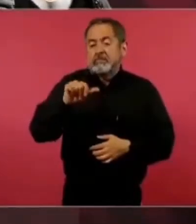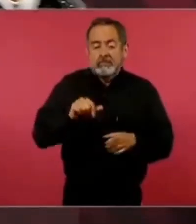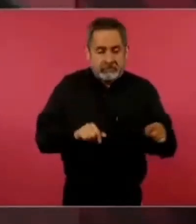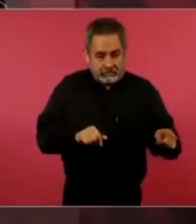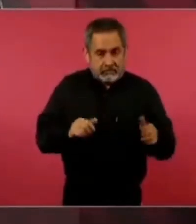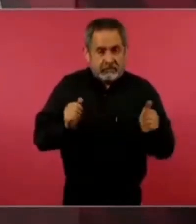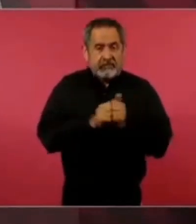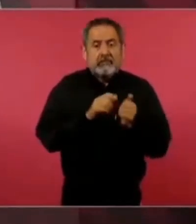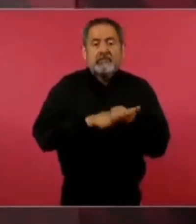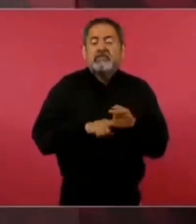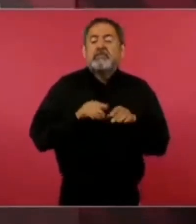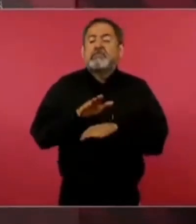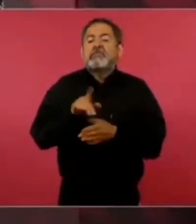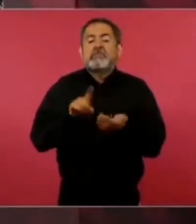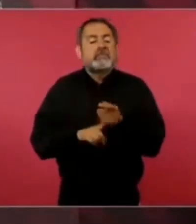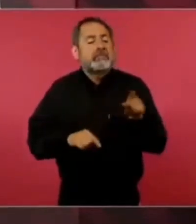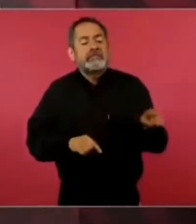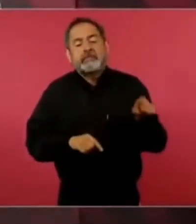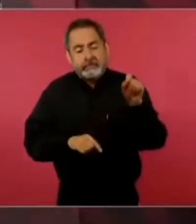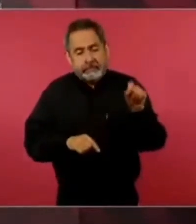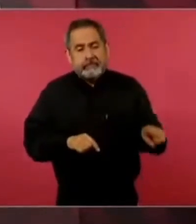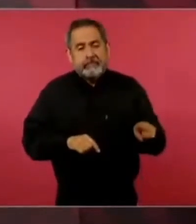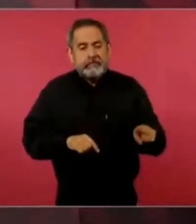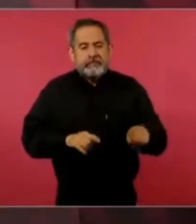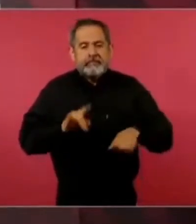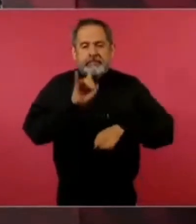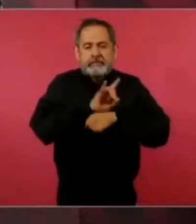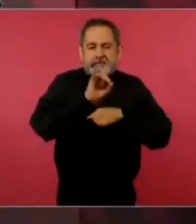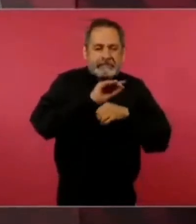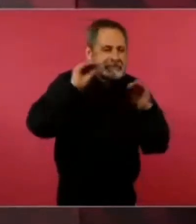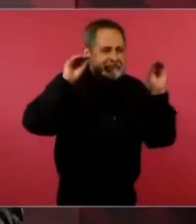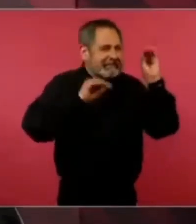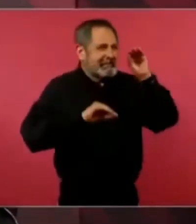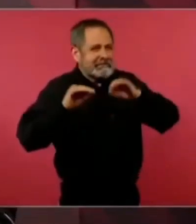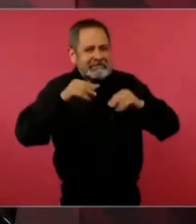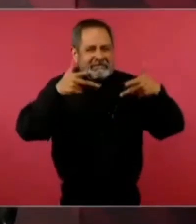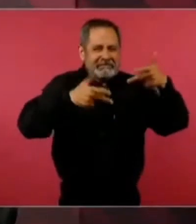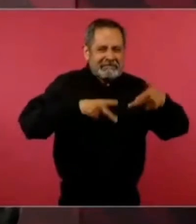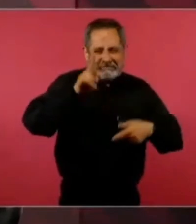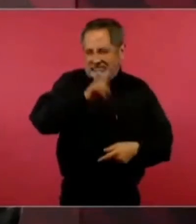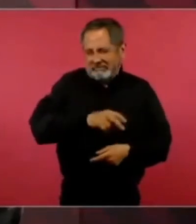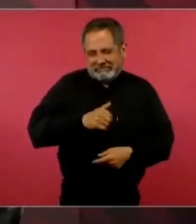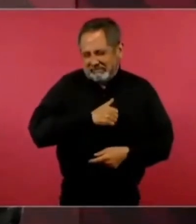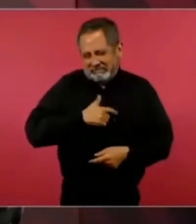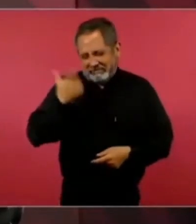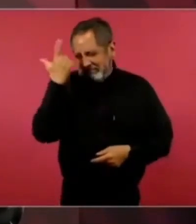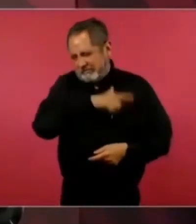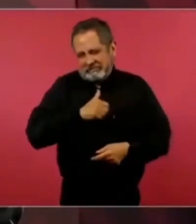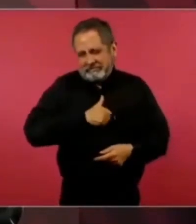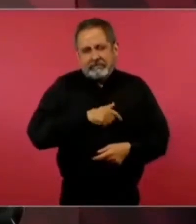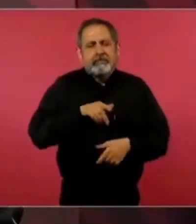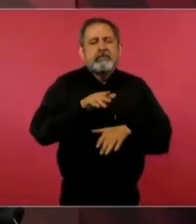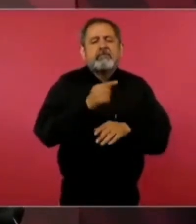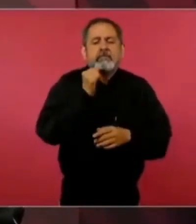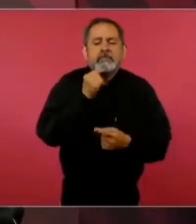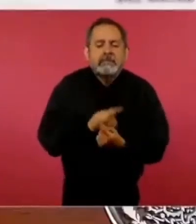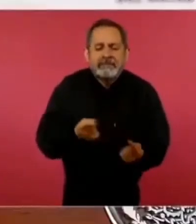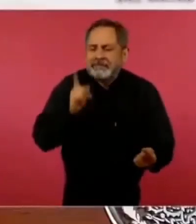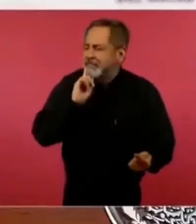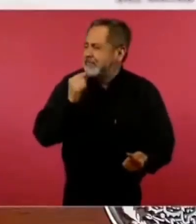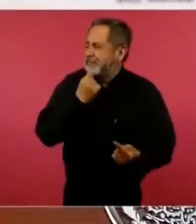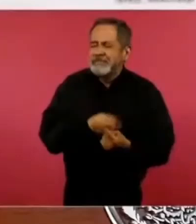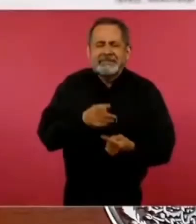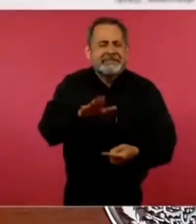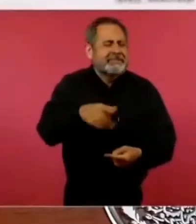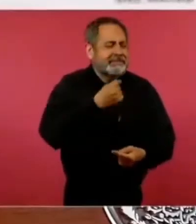con lo de el montaje lamentable de la niña